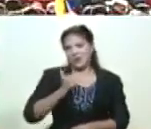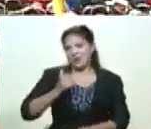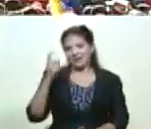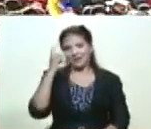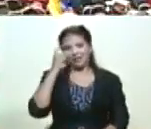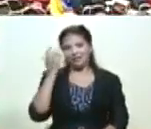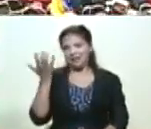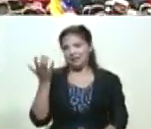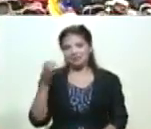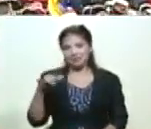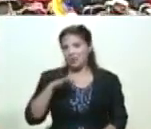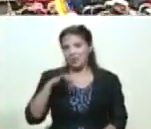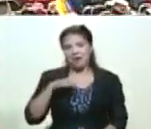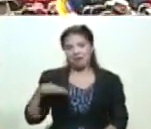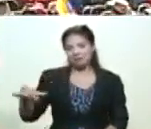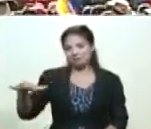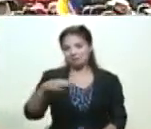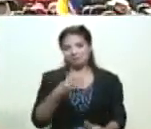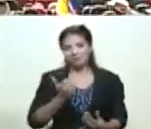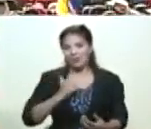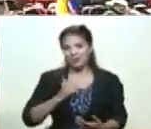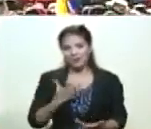pues.